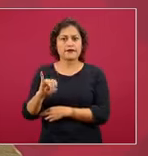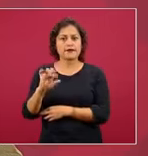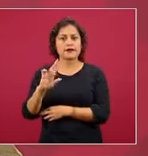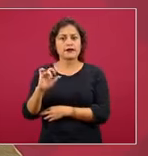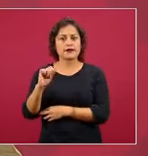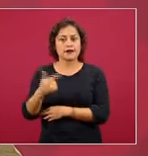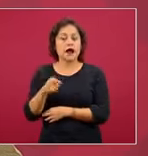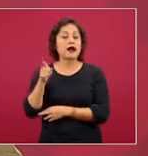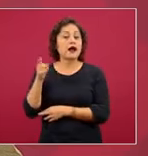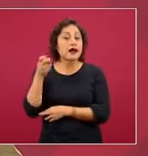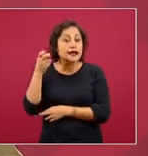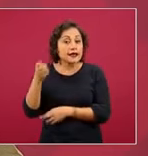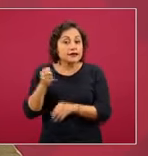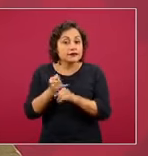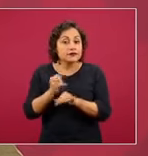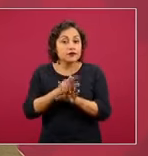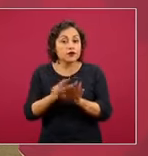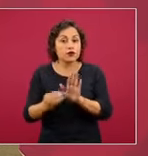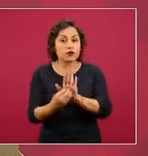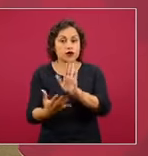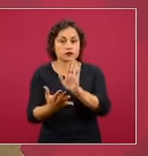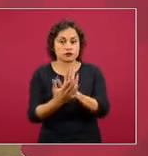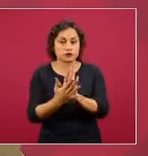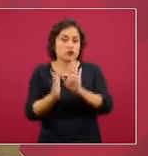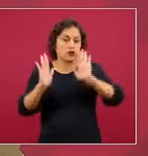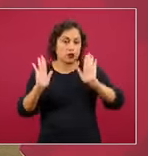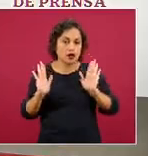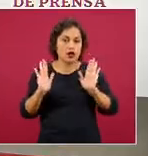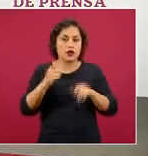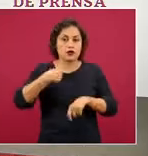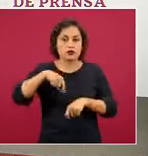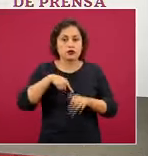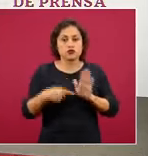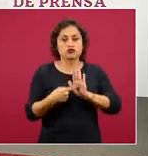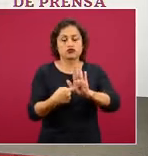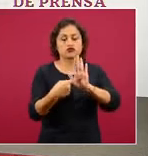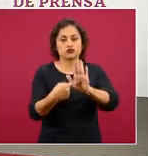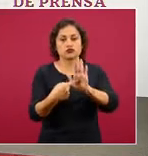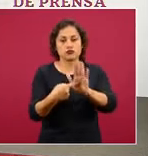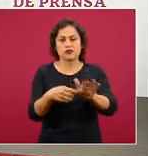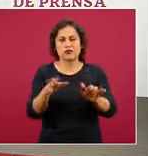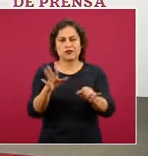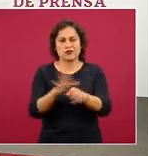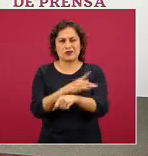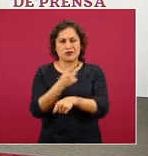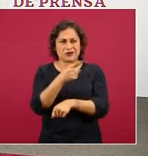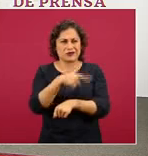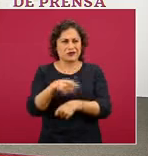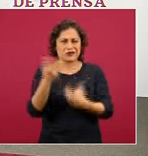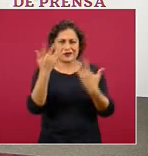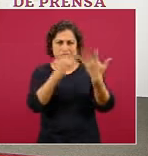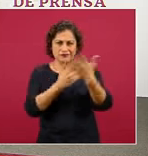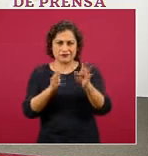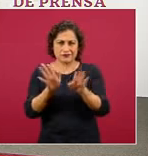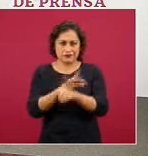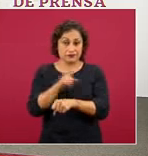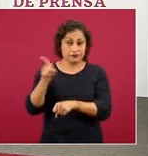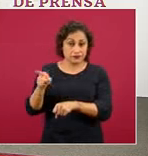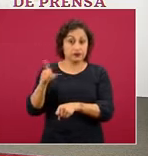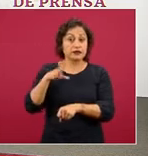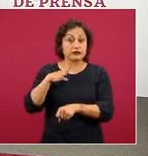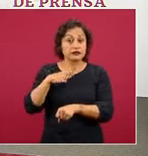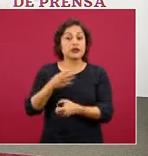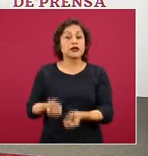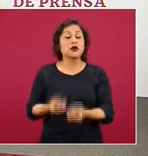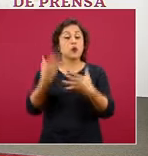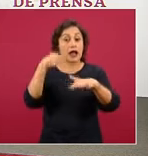indicador, no hemos querido tampoco presentarlo porque puede ser confuso, porque es del total de egresos hospitalarios,